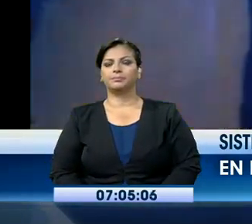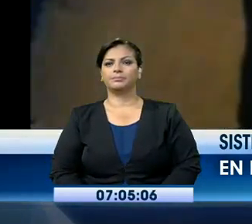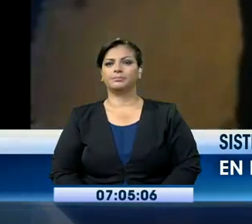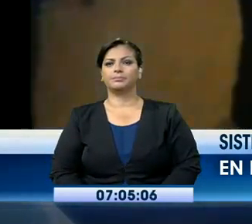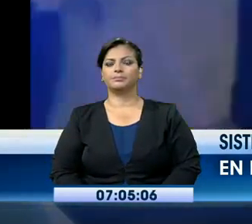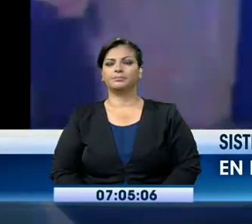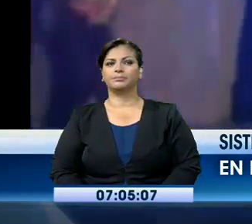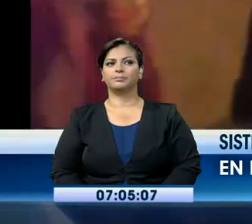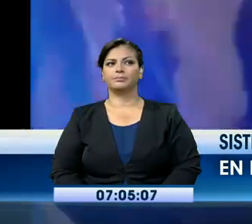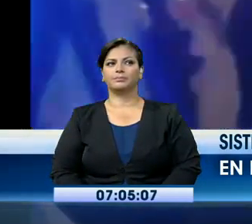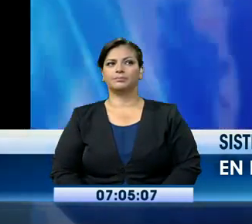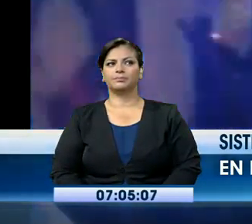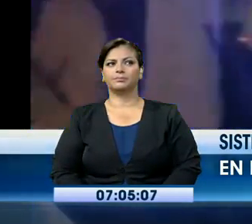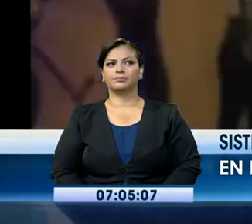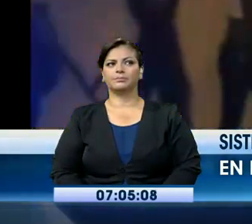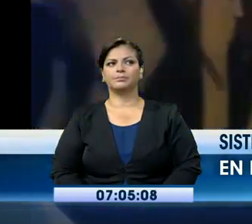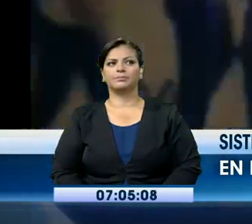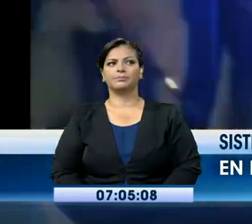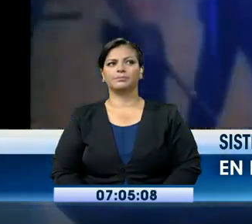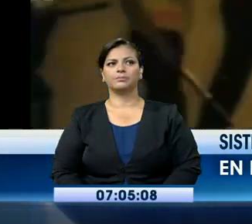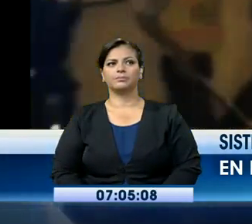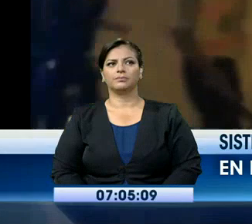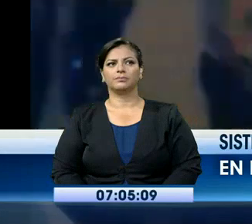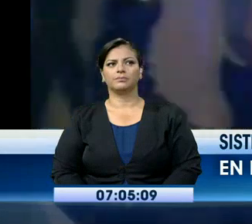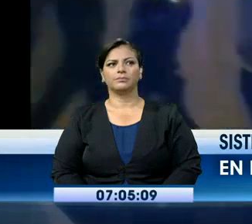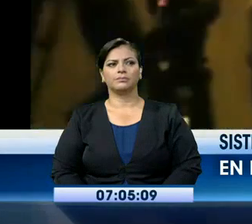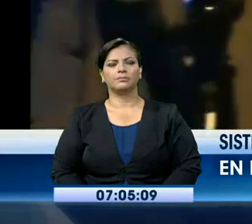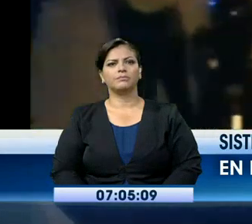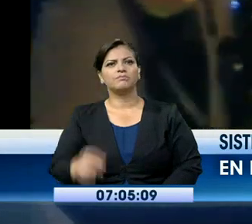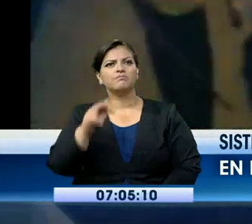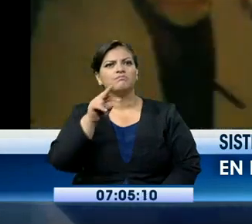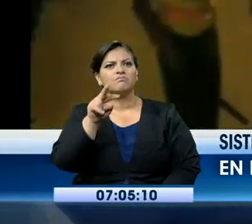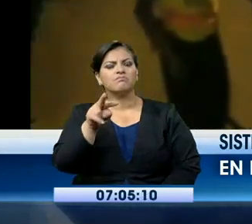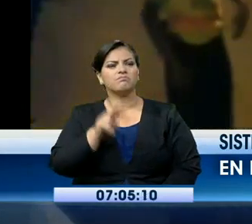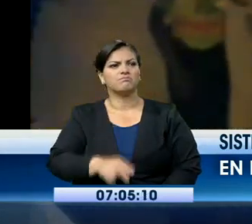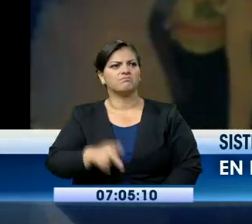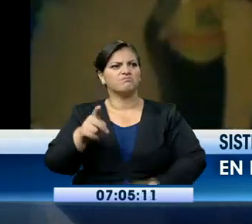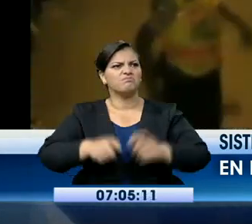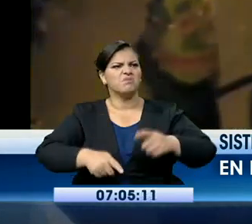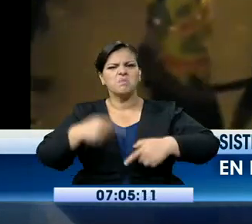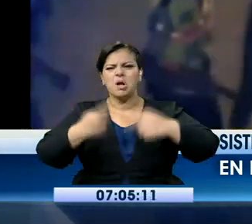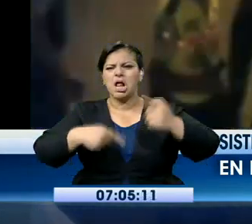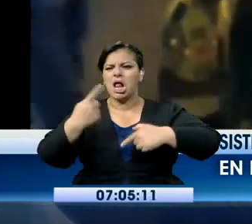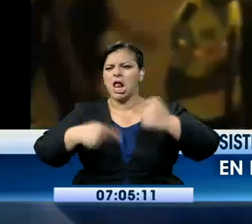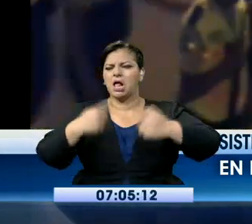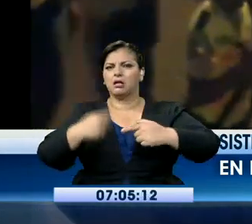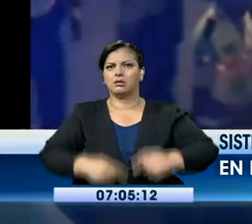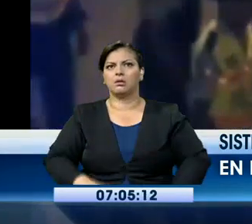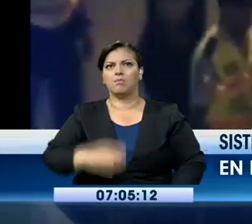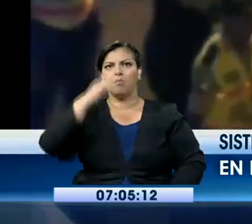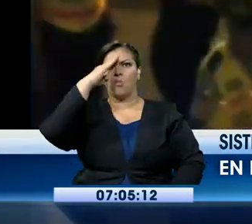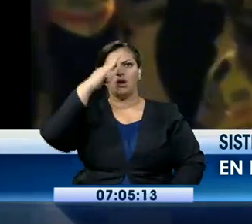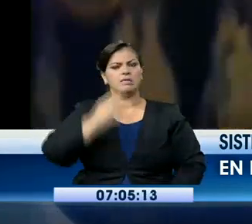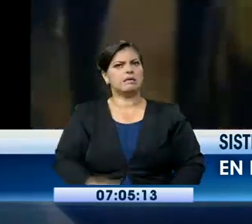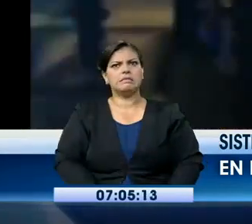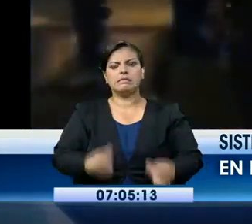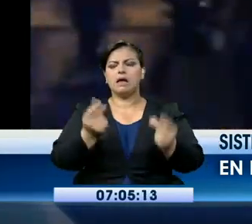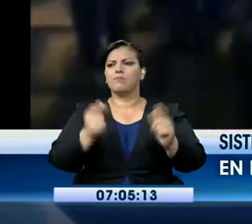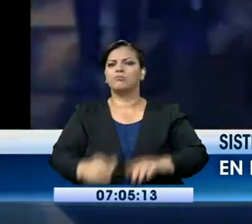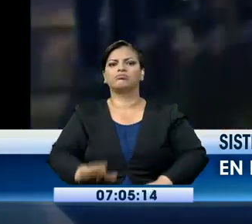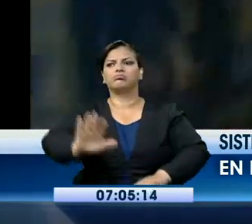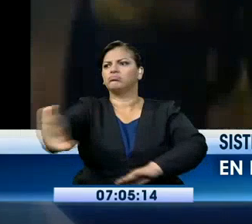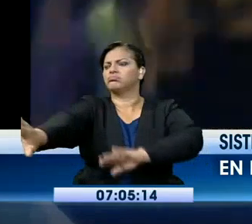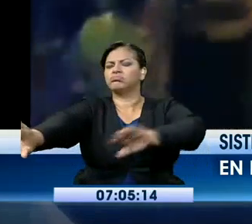Se trataba de un disturbio en la vía pública entre transeúntes y que pocos segundos después llegaron agentes del orden para calmar los